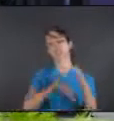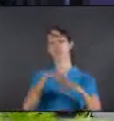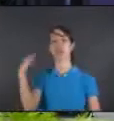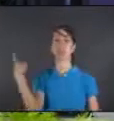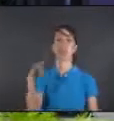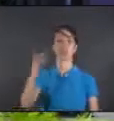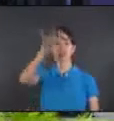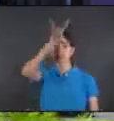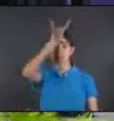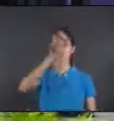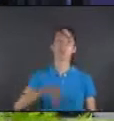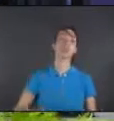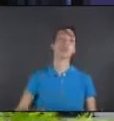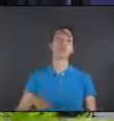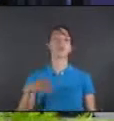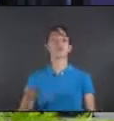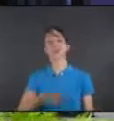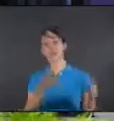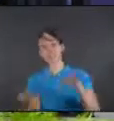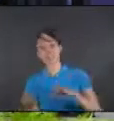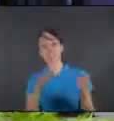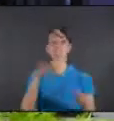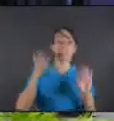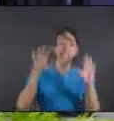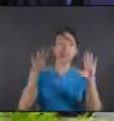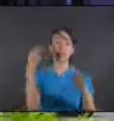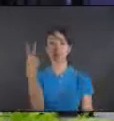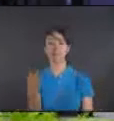Así de 24 quilates va a pasar usted.